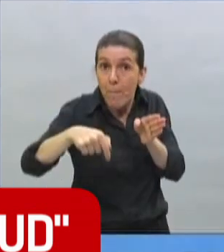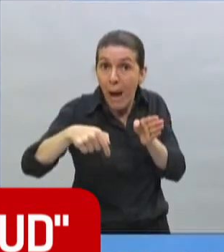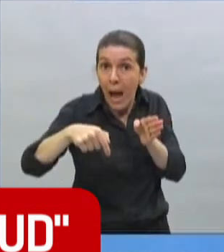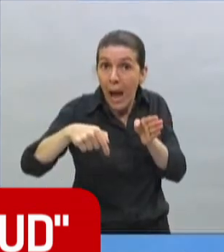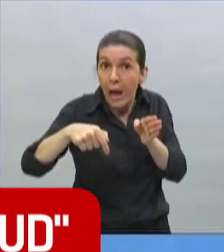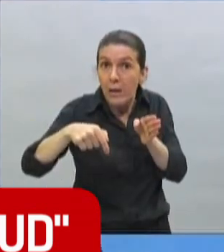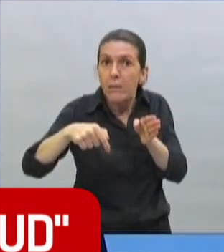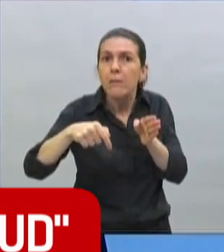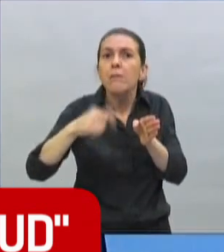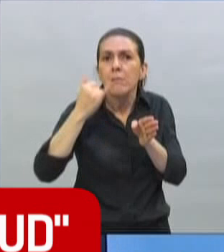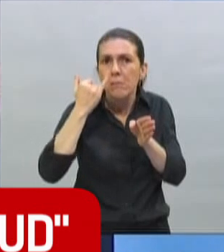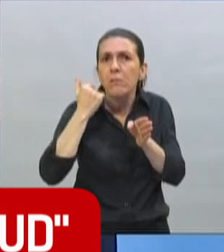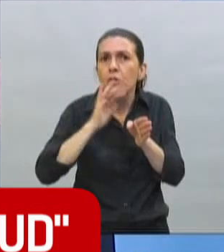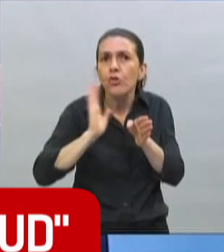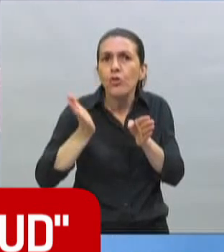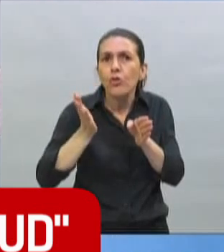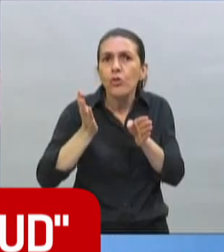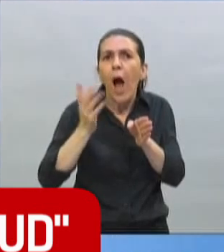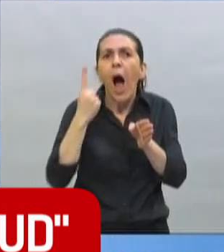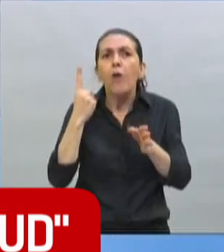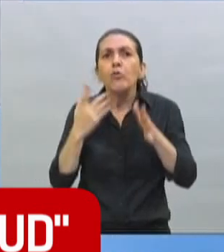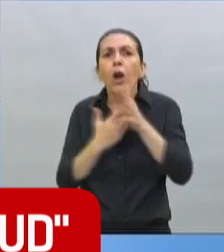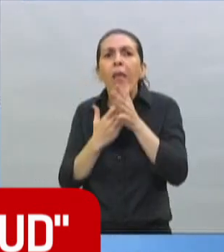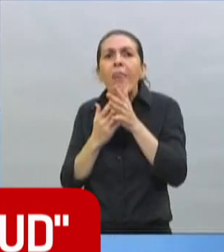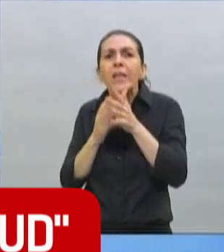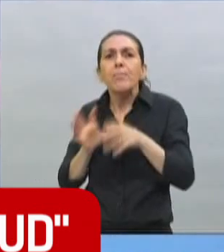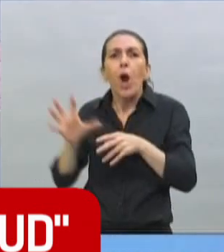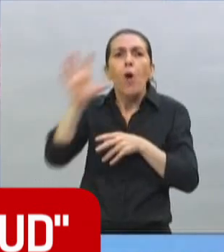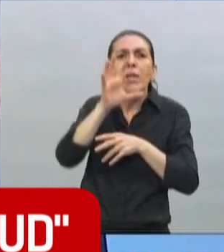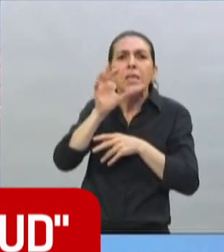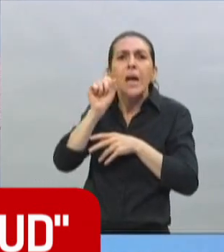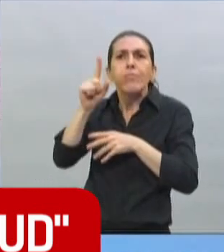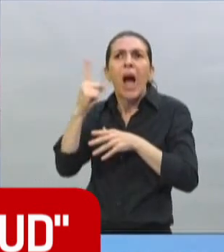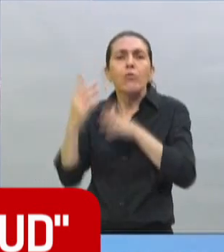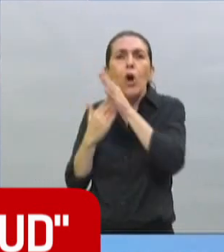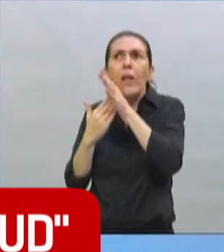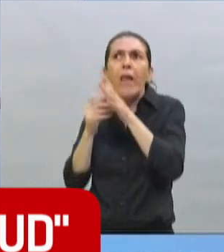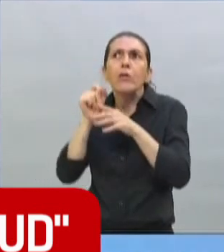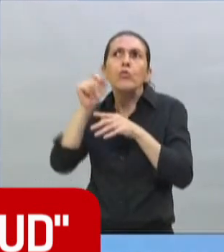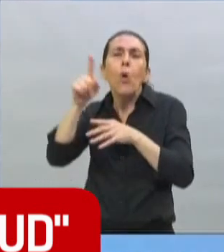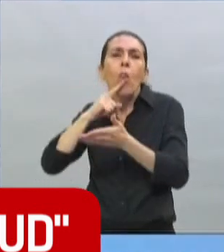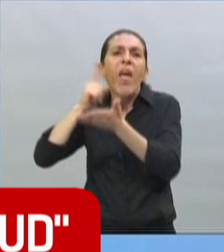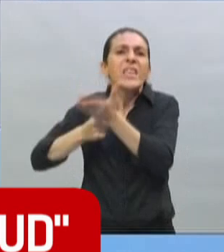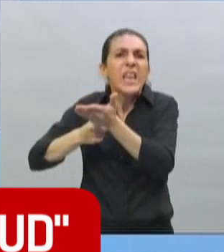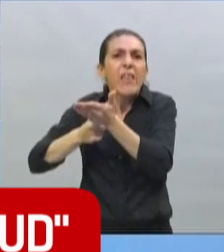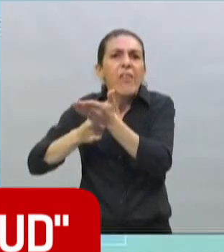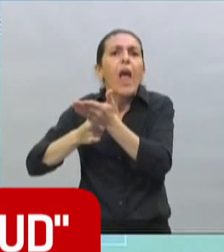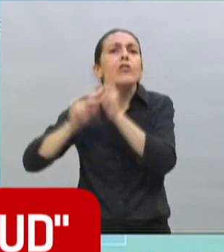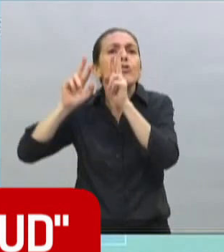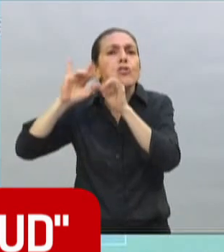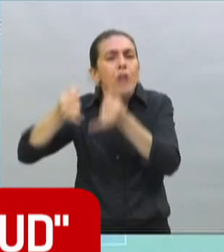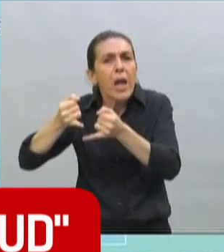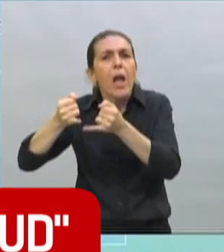donde dejamos en manos de las autoridades provinciales el manejo de qué actividades se pueden abrir y qué actividades deben